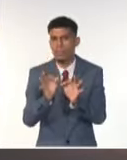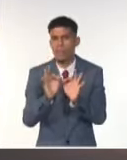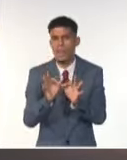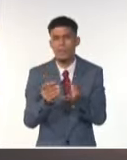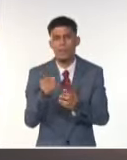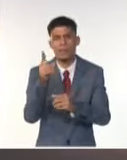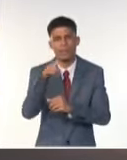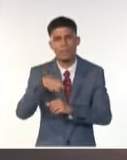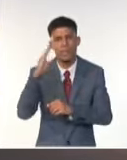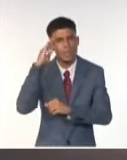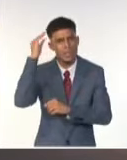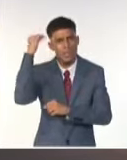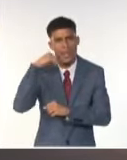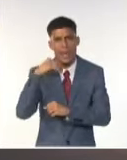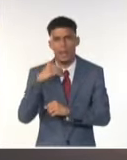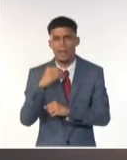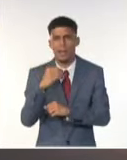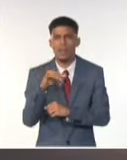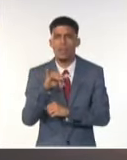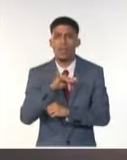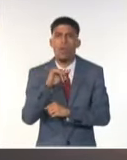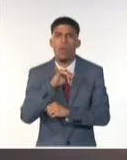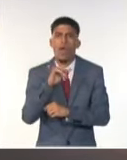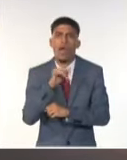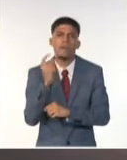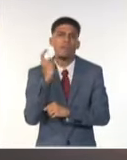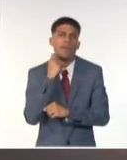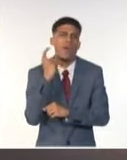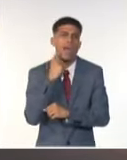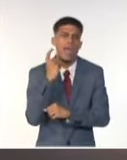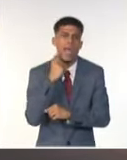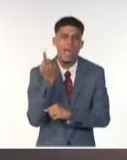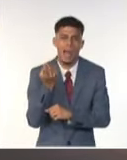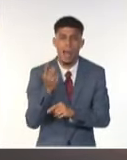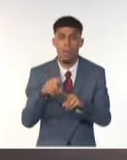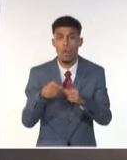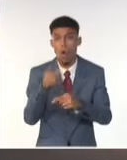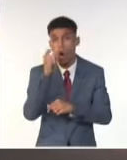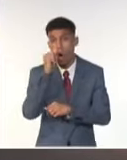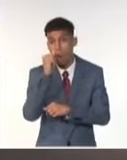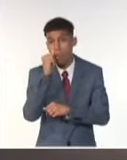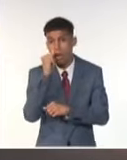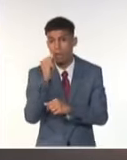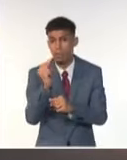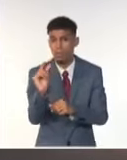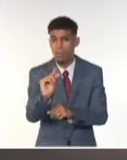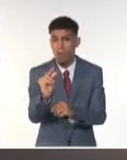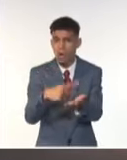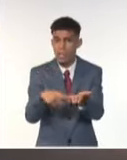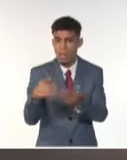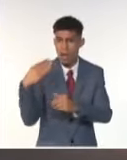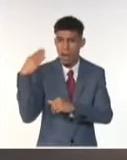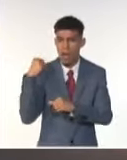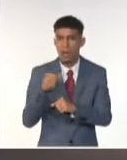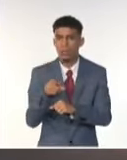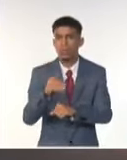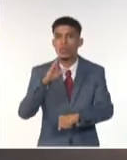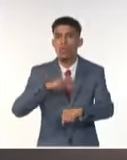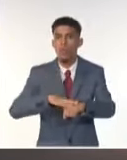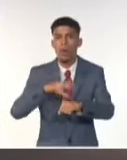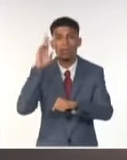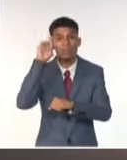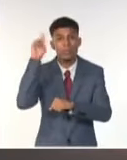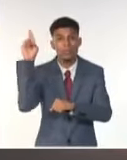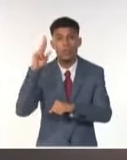es una muela política, como pudiéramos decir. Un delincuente porque hace pocas semanas fue hallado culpable en un